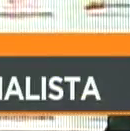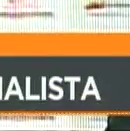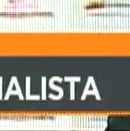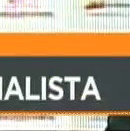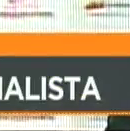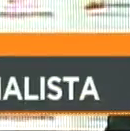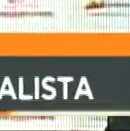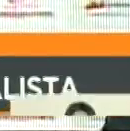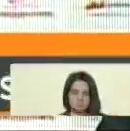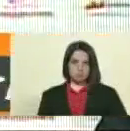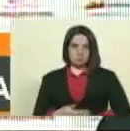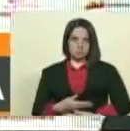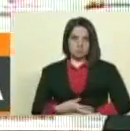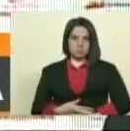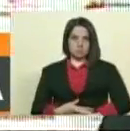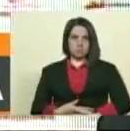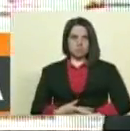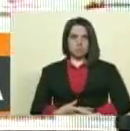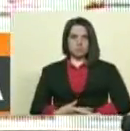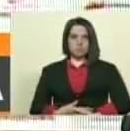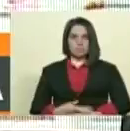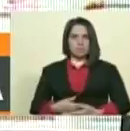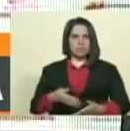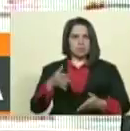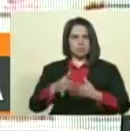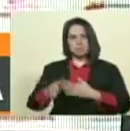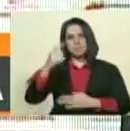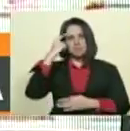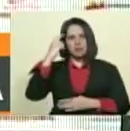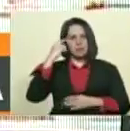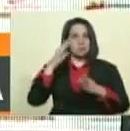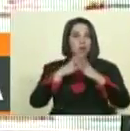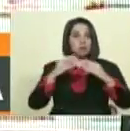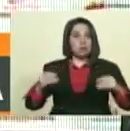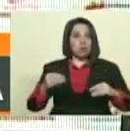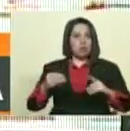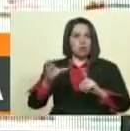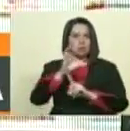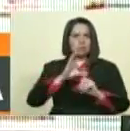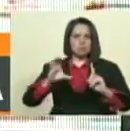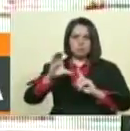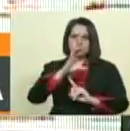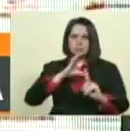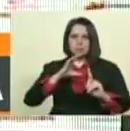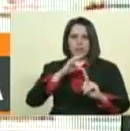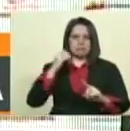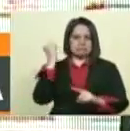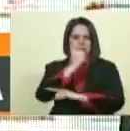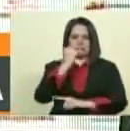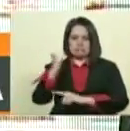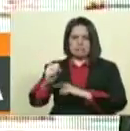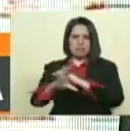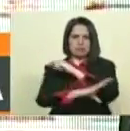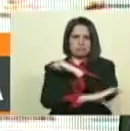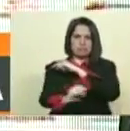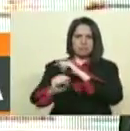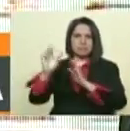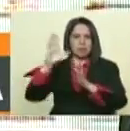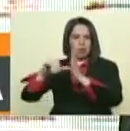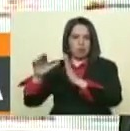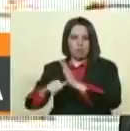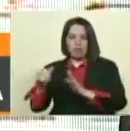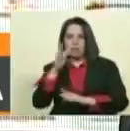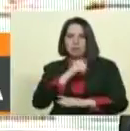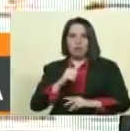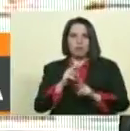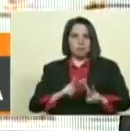Sabemos todos el fenómeno tremendo de la cultura de la criminalidad, de la delincuencia, de los